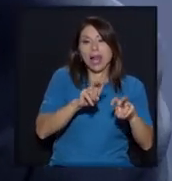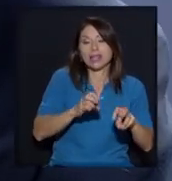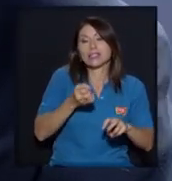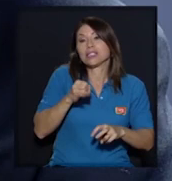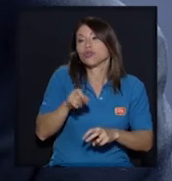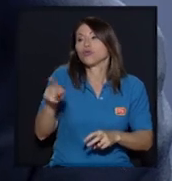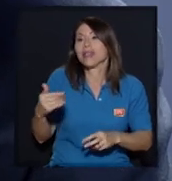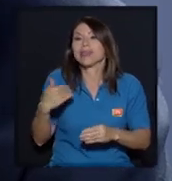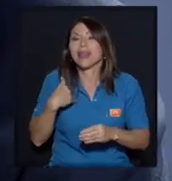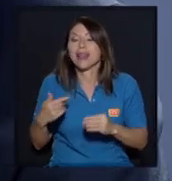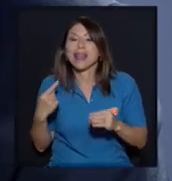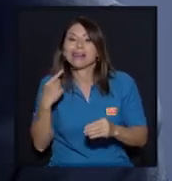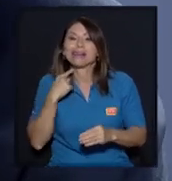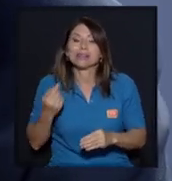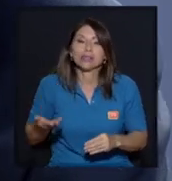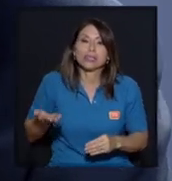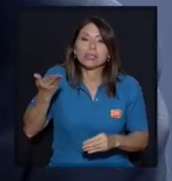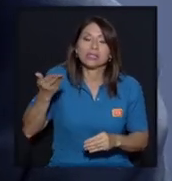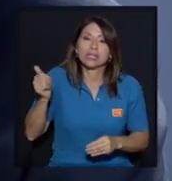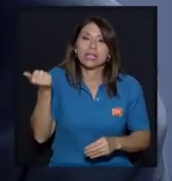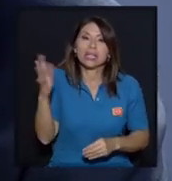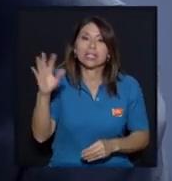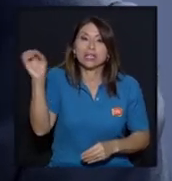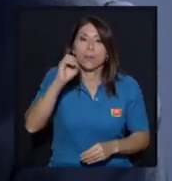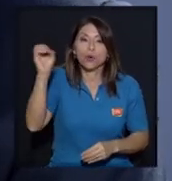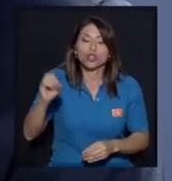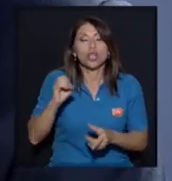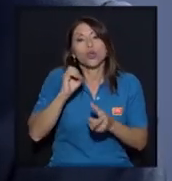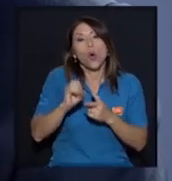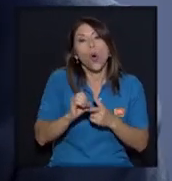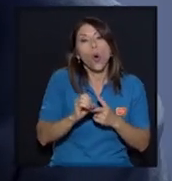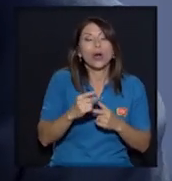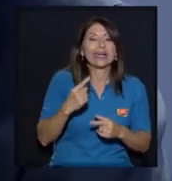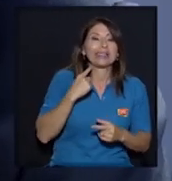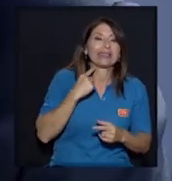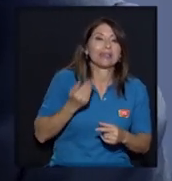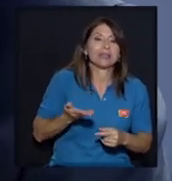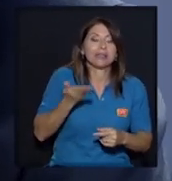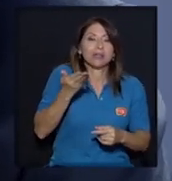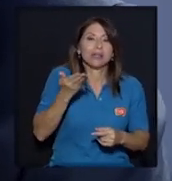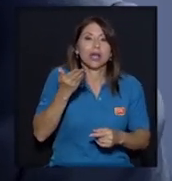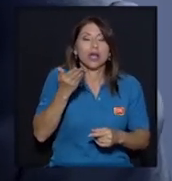de 15% o de 3% o de 8%. Entonces,